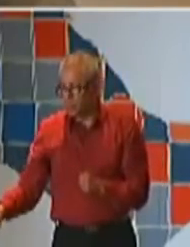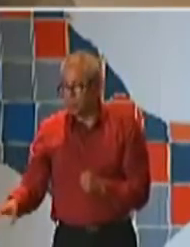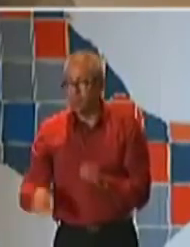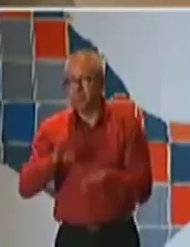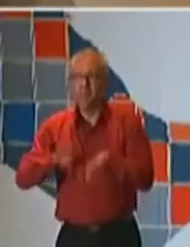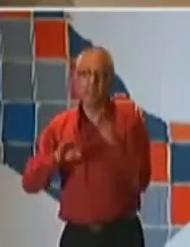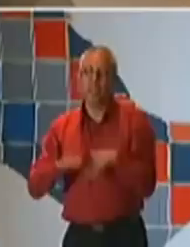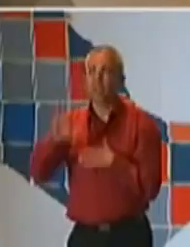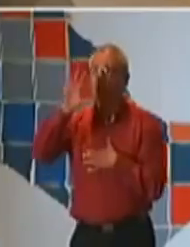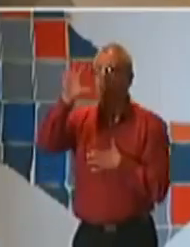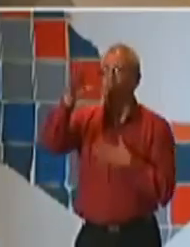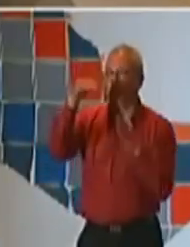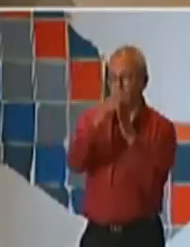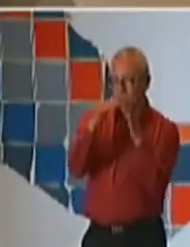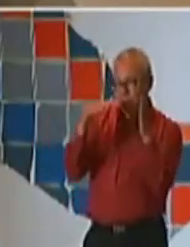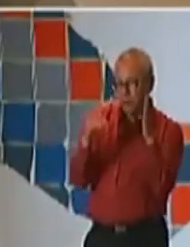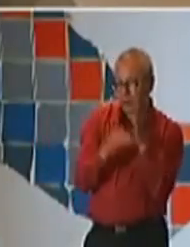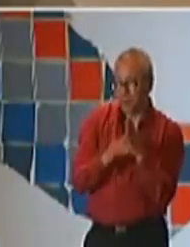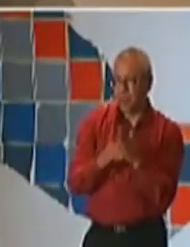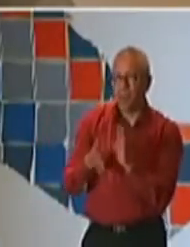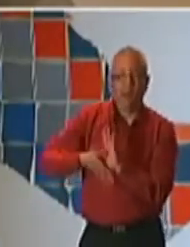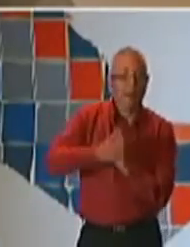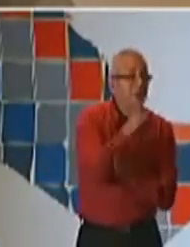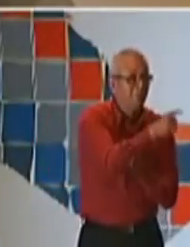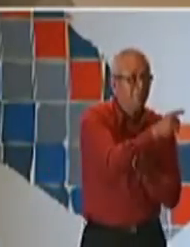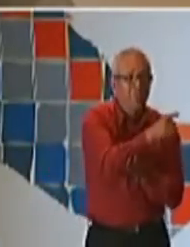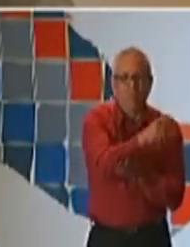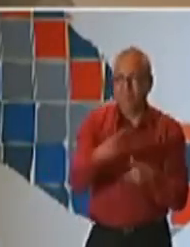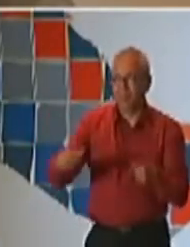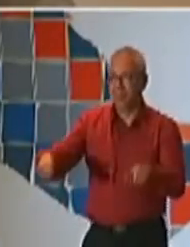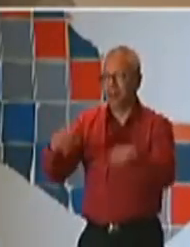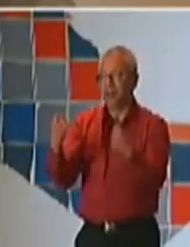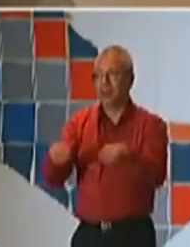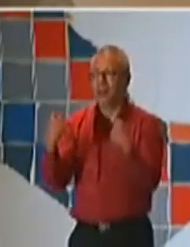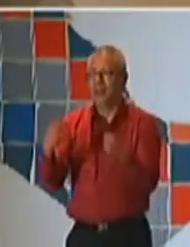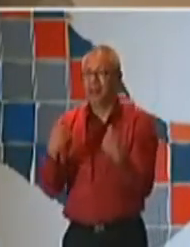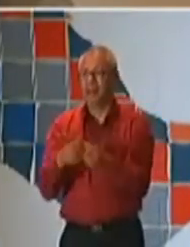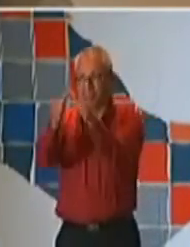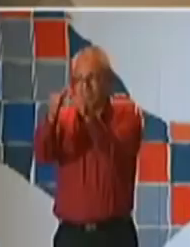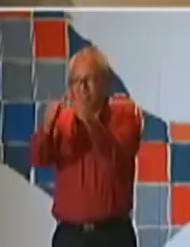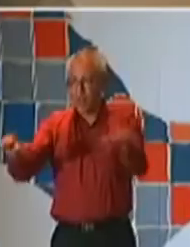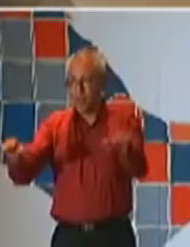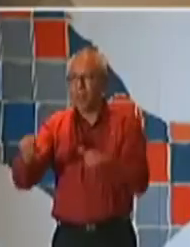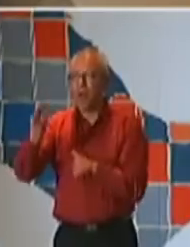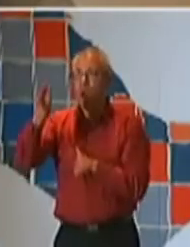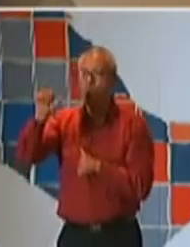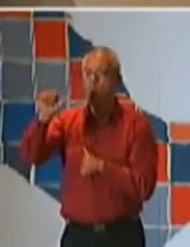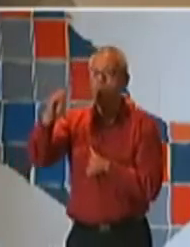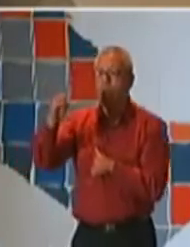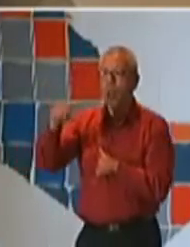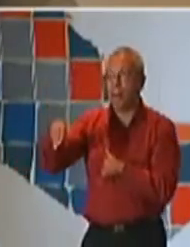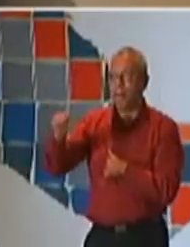semana a las tiendas Walmart sus más de 900000 empleados tienen prohibida la